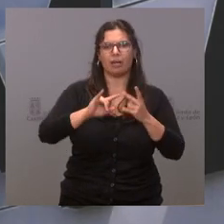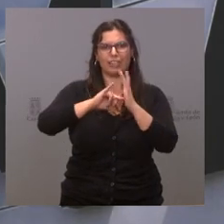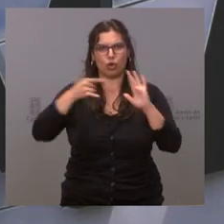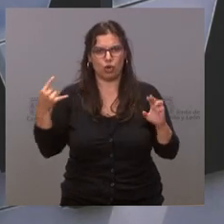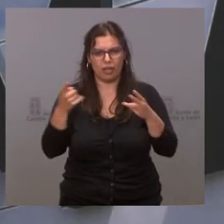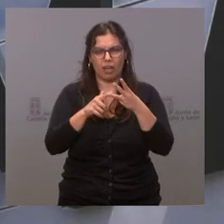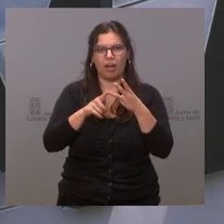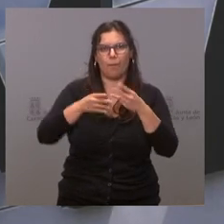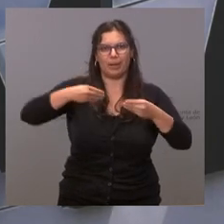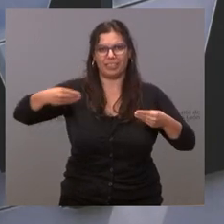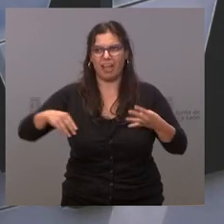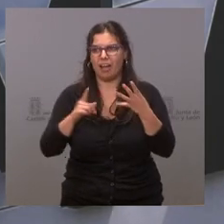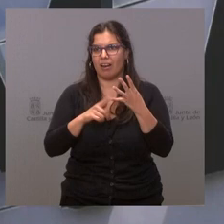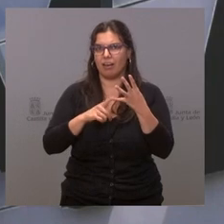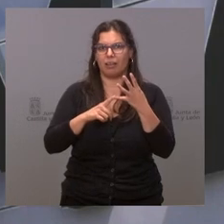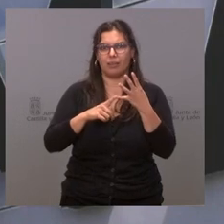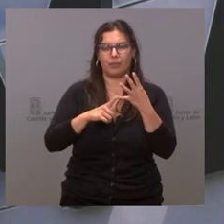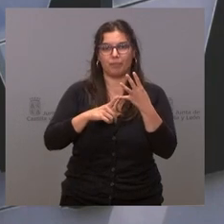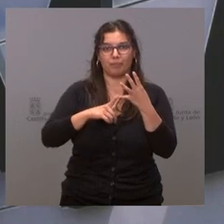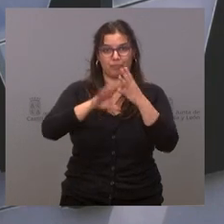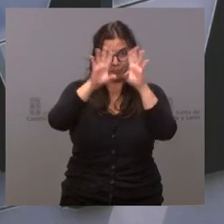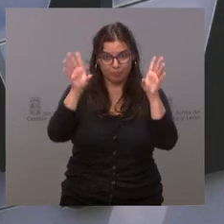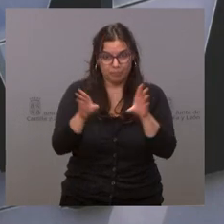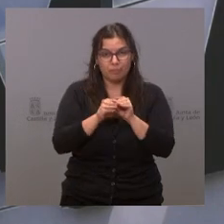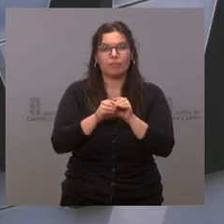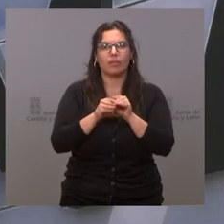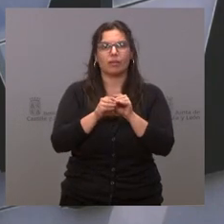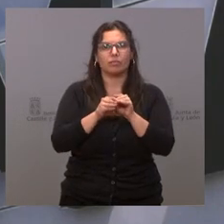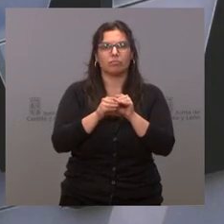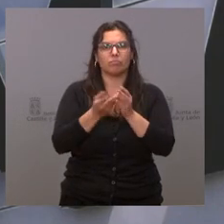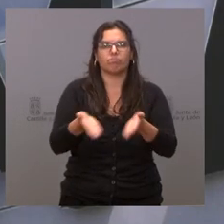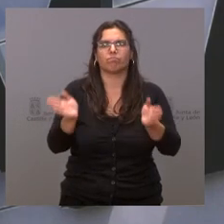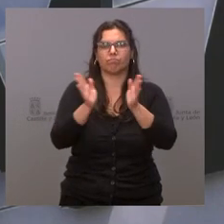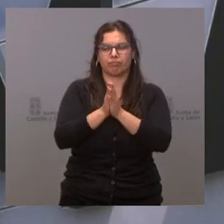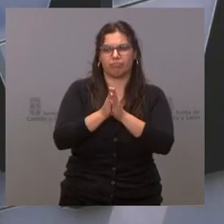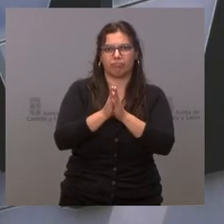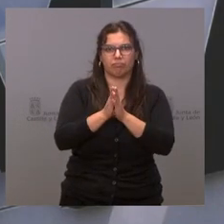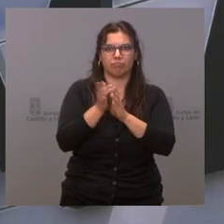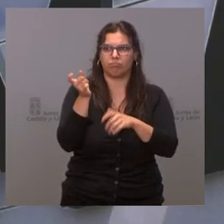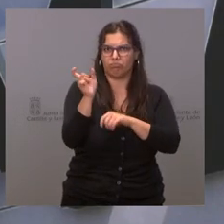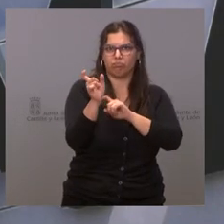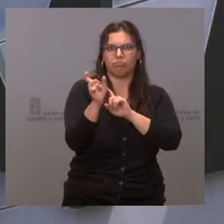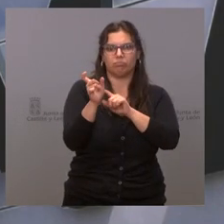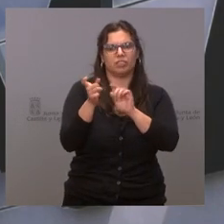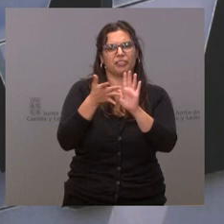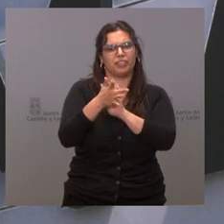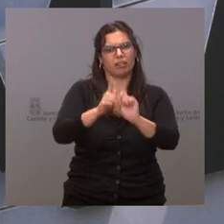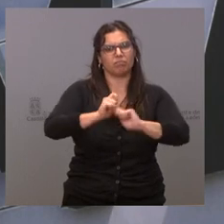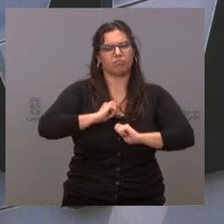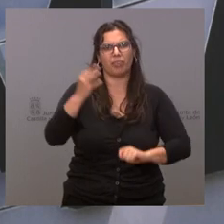en lo que es material y vuelvo a decir que es algo de lo que nos tenemos que sentir